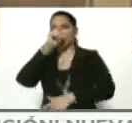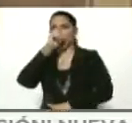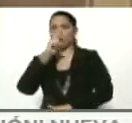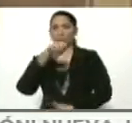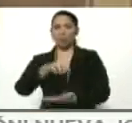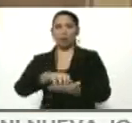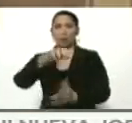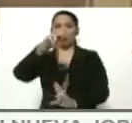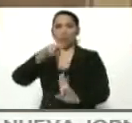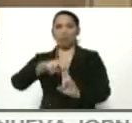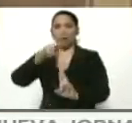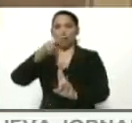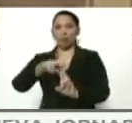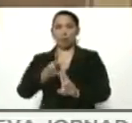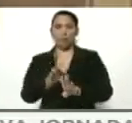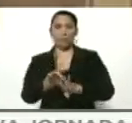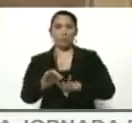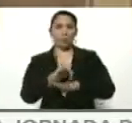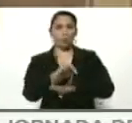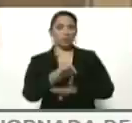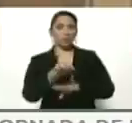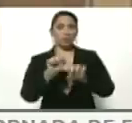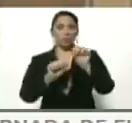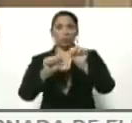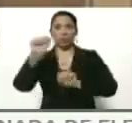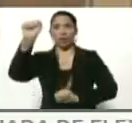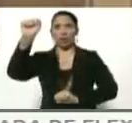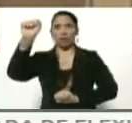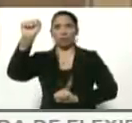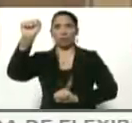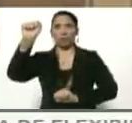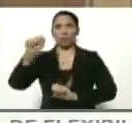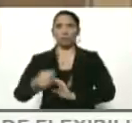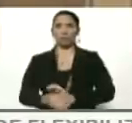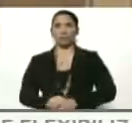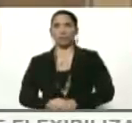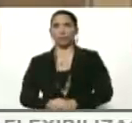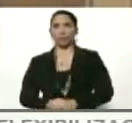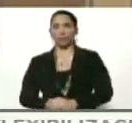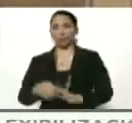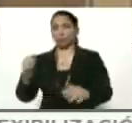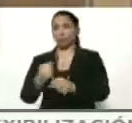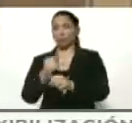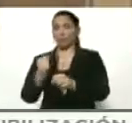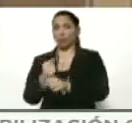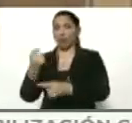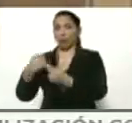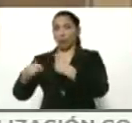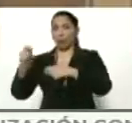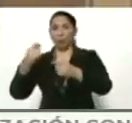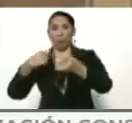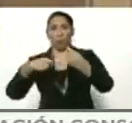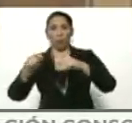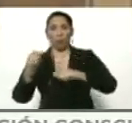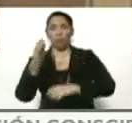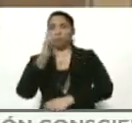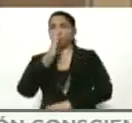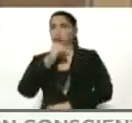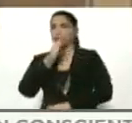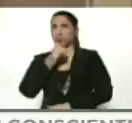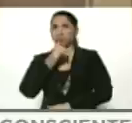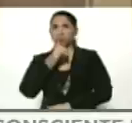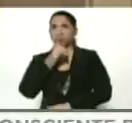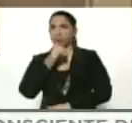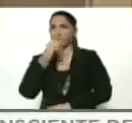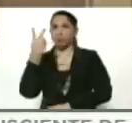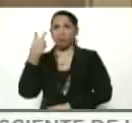Táchira, municipio San Cristóbal, oficio comerciante. No tiene, por